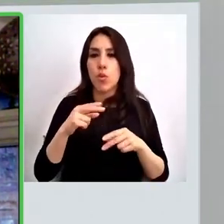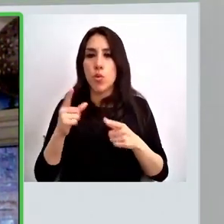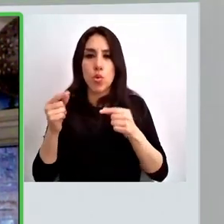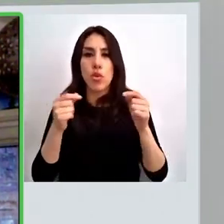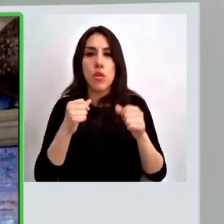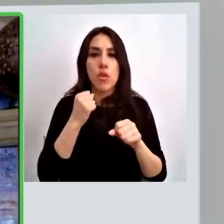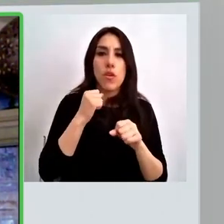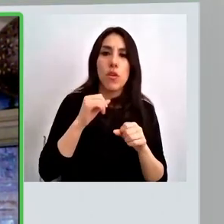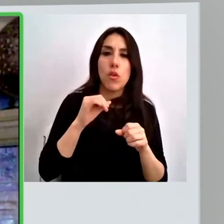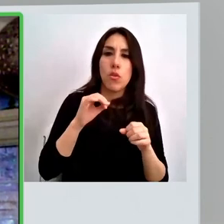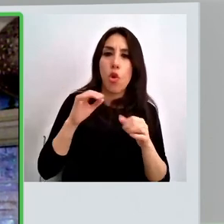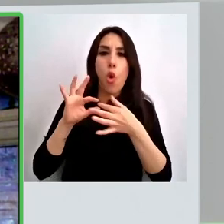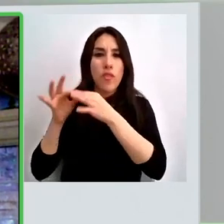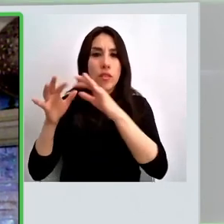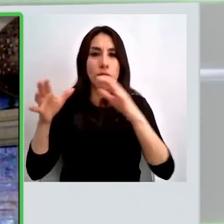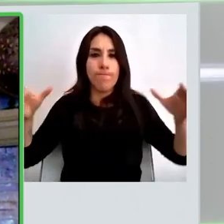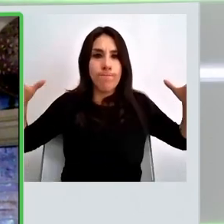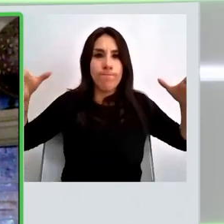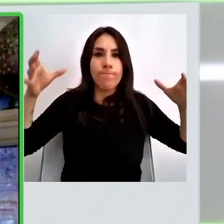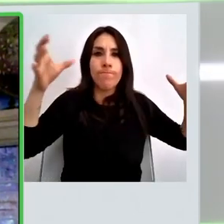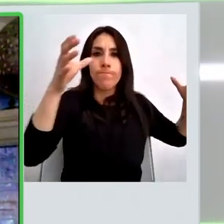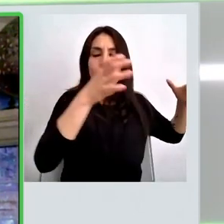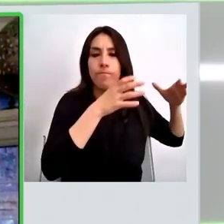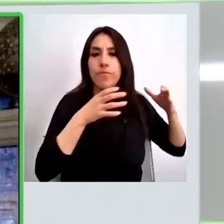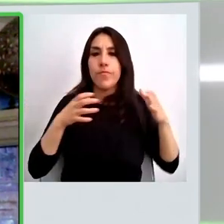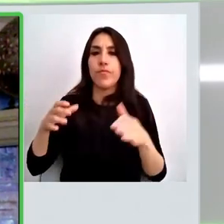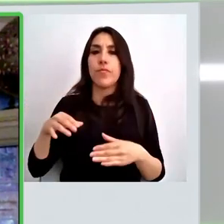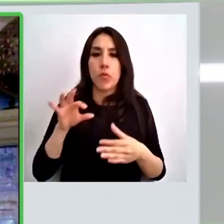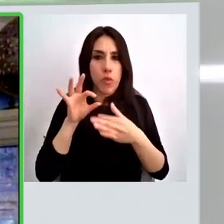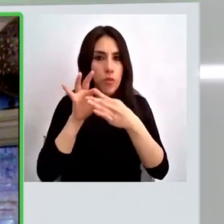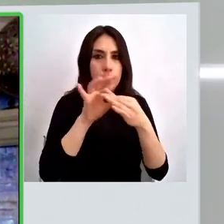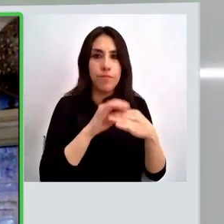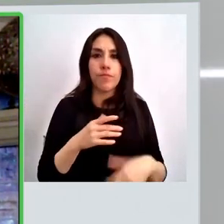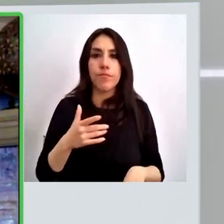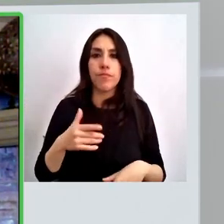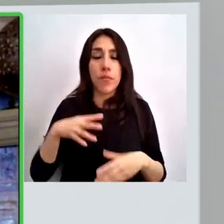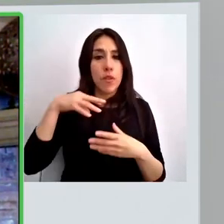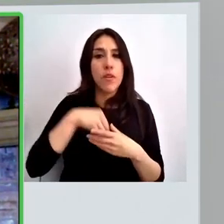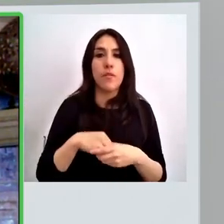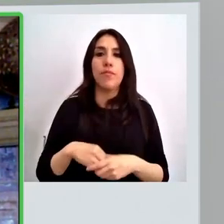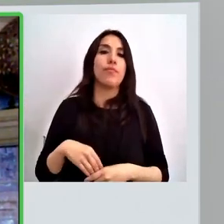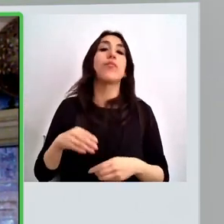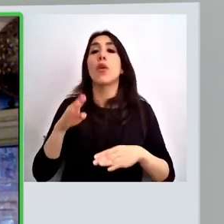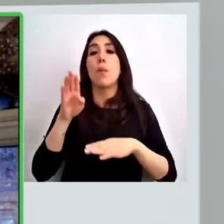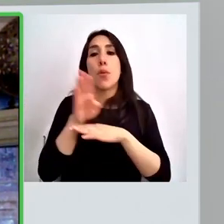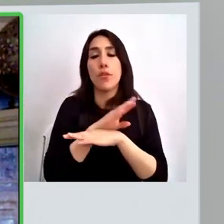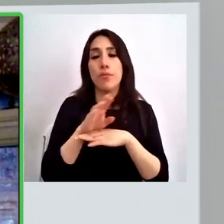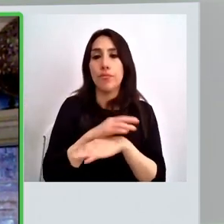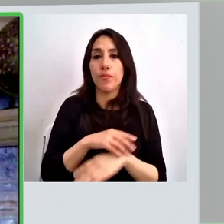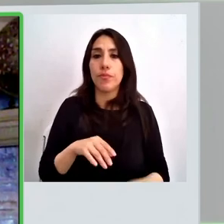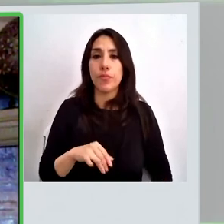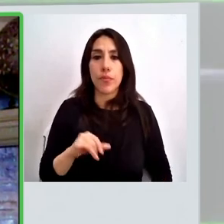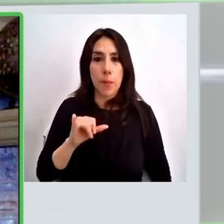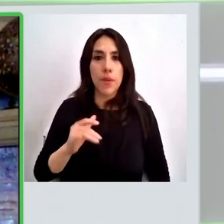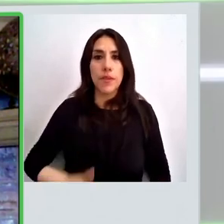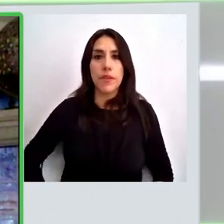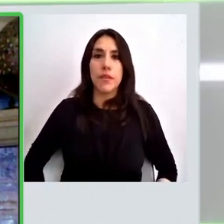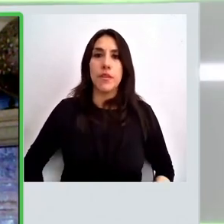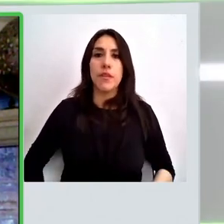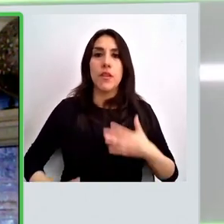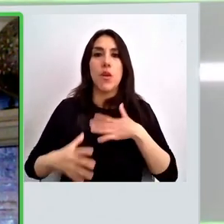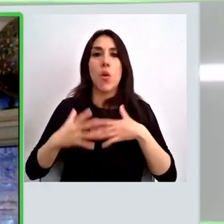departamentos dentro de su organización que también quieren incluir este equipo de inclusión de la diversidad